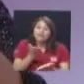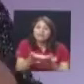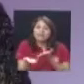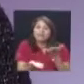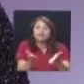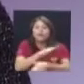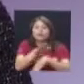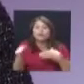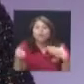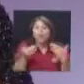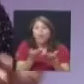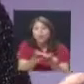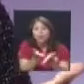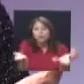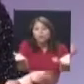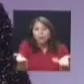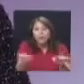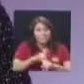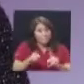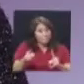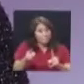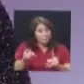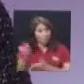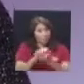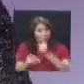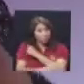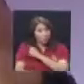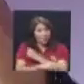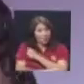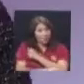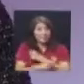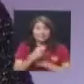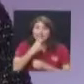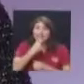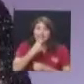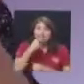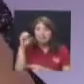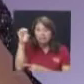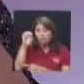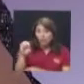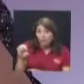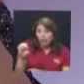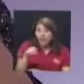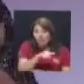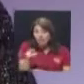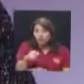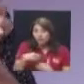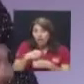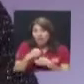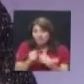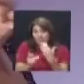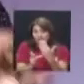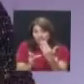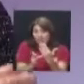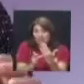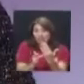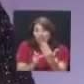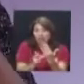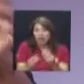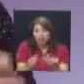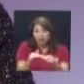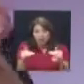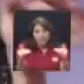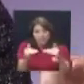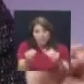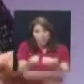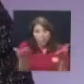o en europa que se ofrece a nivel público hay un protocolo claro de a las mujeres de tal edad a tal edad